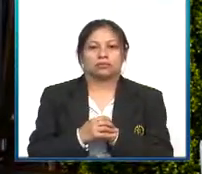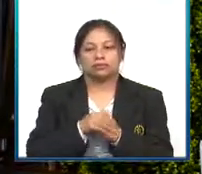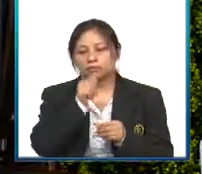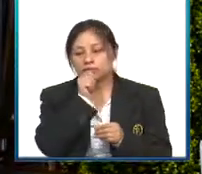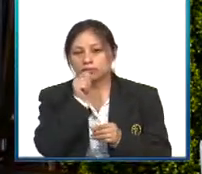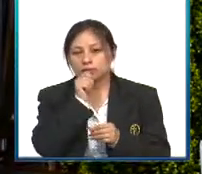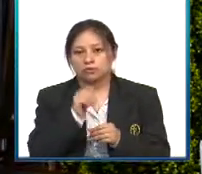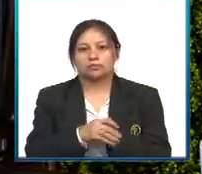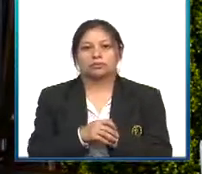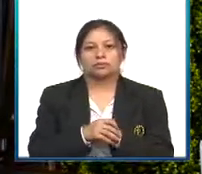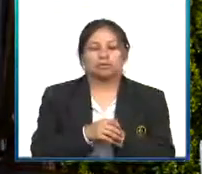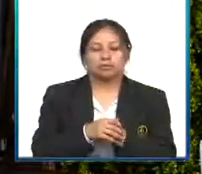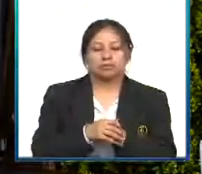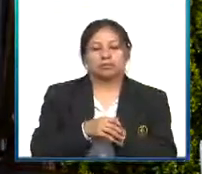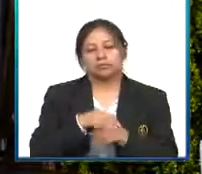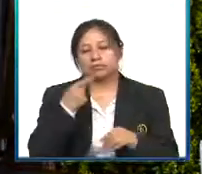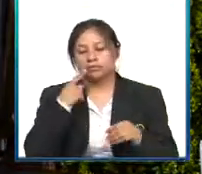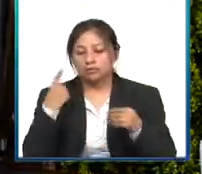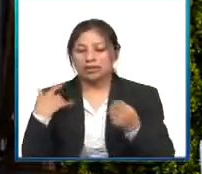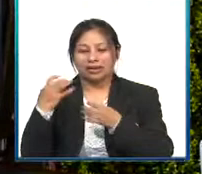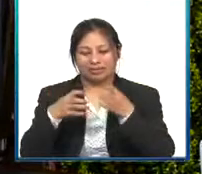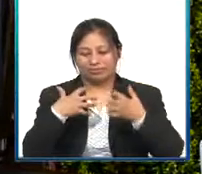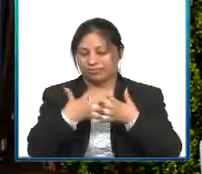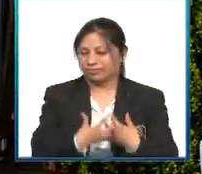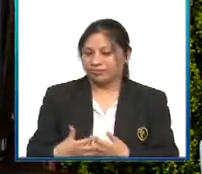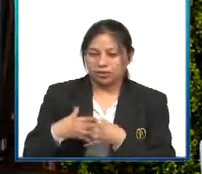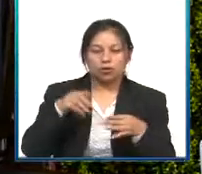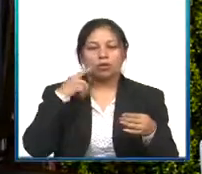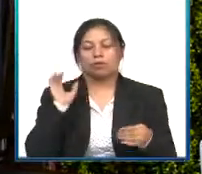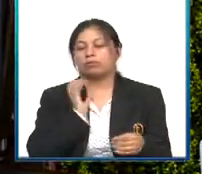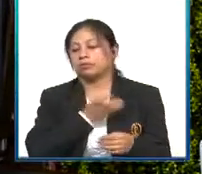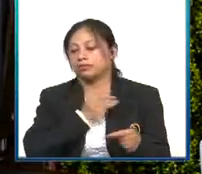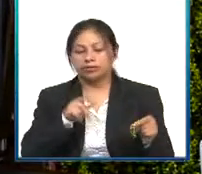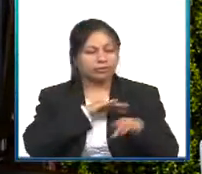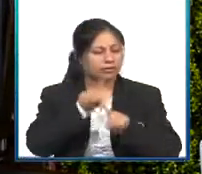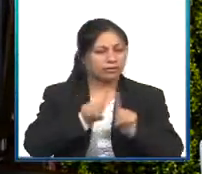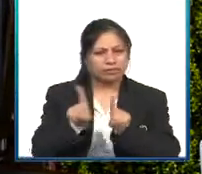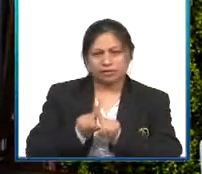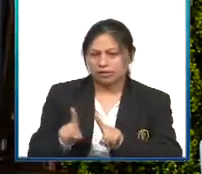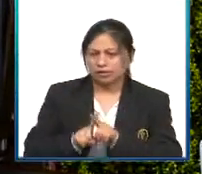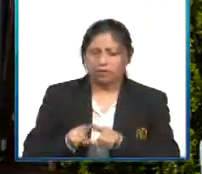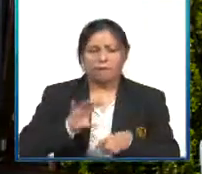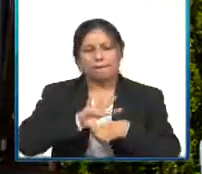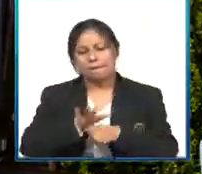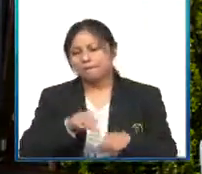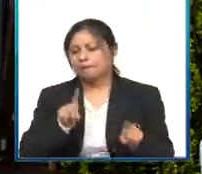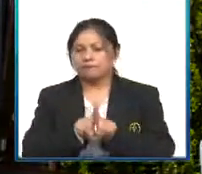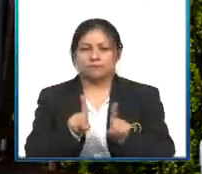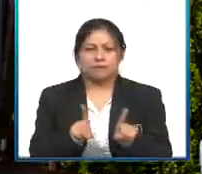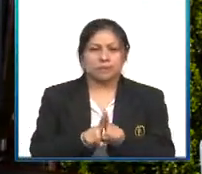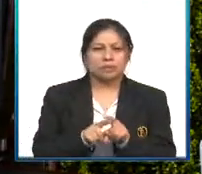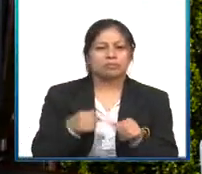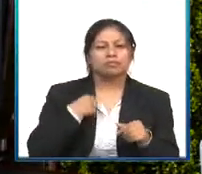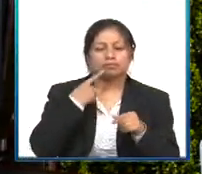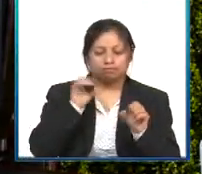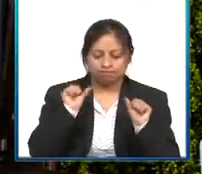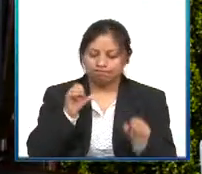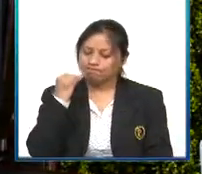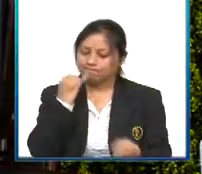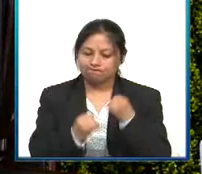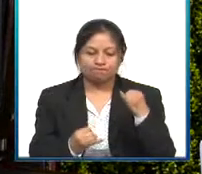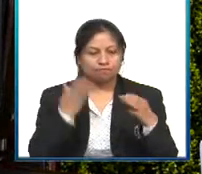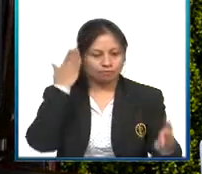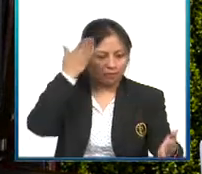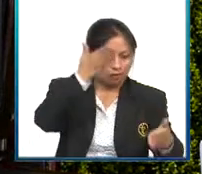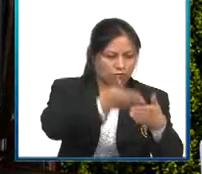privado, por la industria aérea, por el Congreso y por diferentes embajadas también. Y todos teníamos el mismo fin